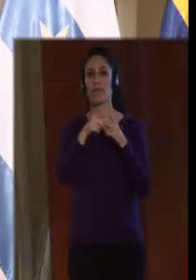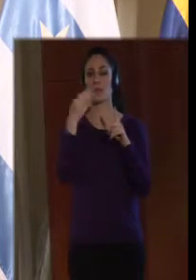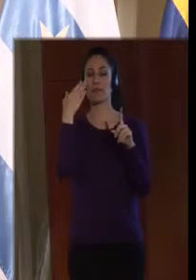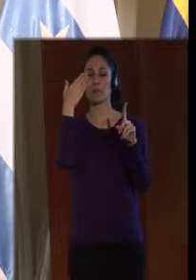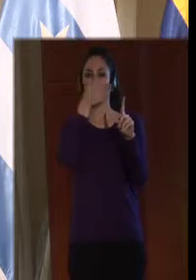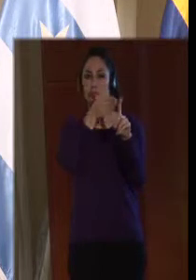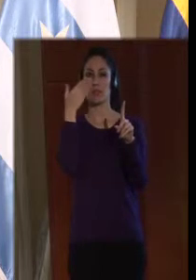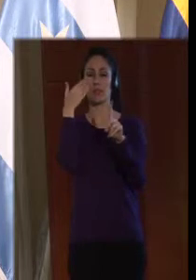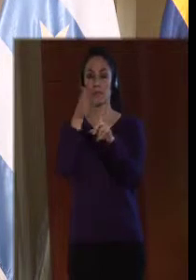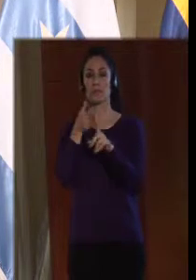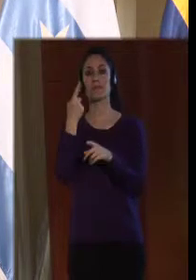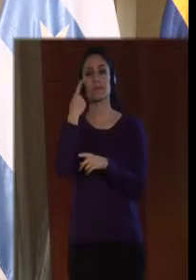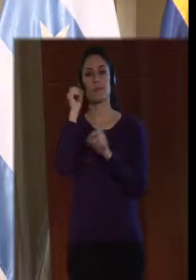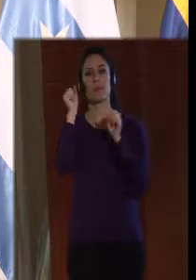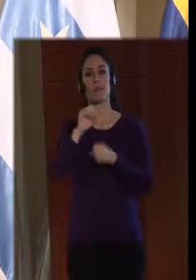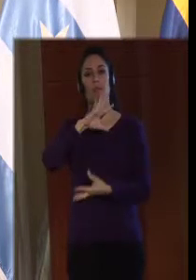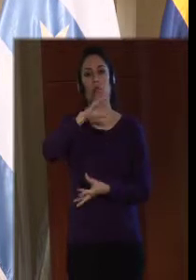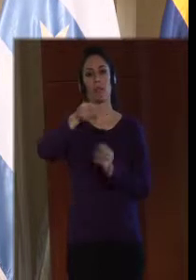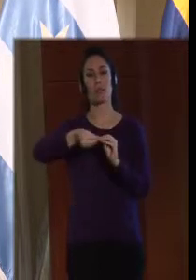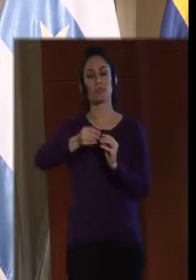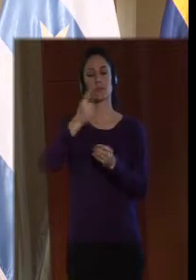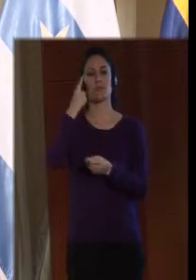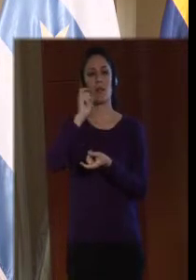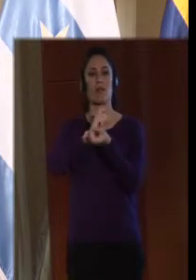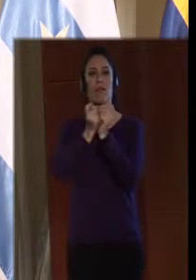una serie de publicaciones.